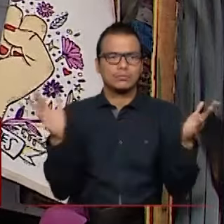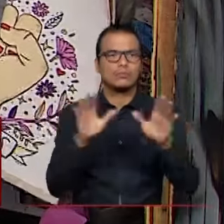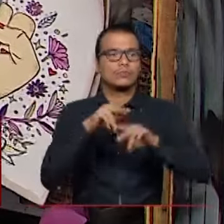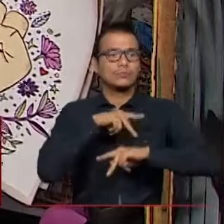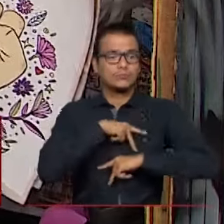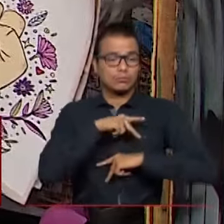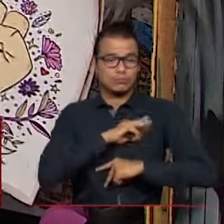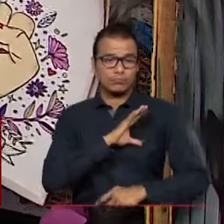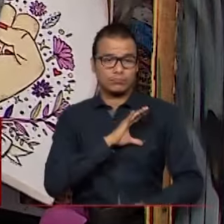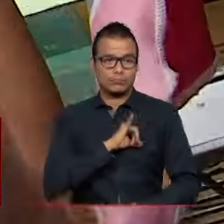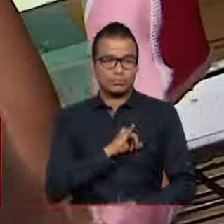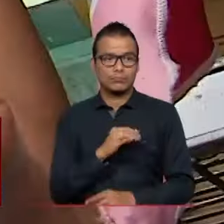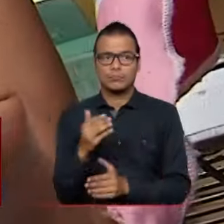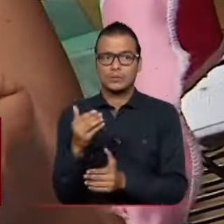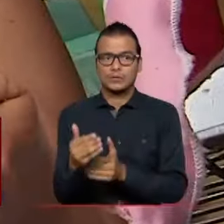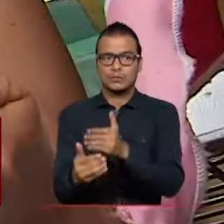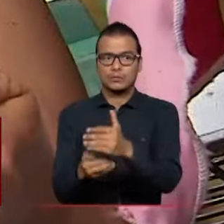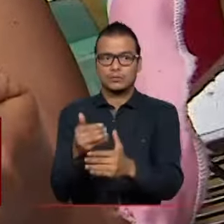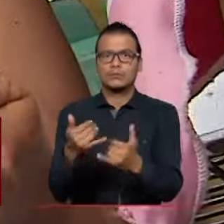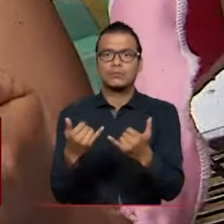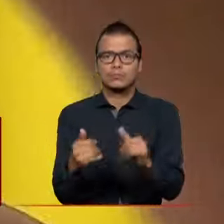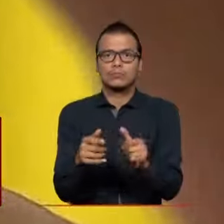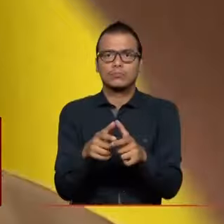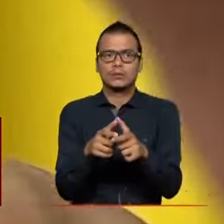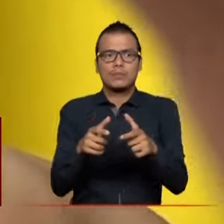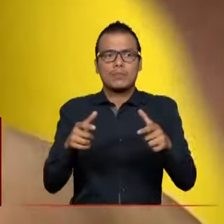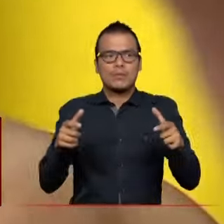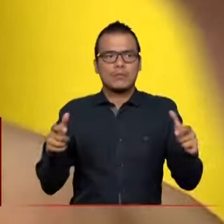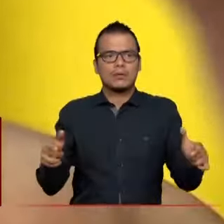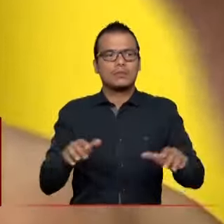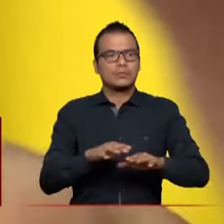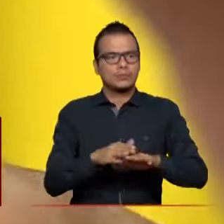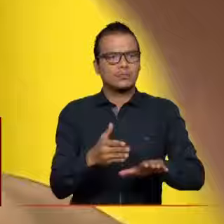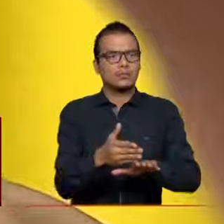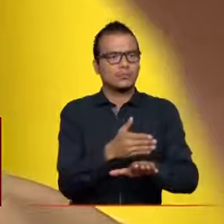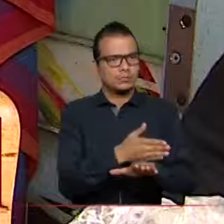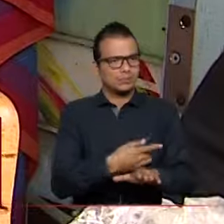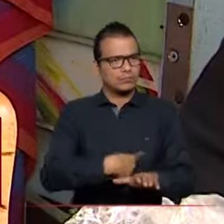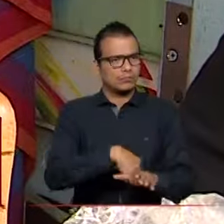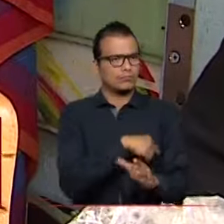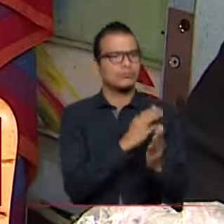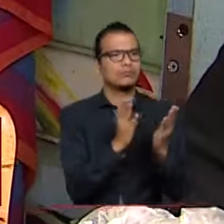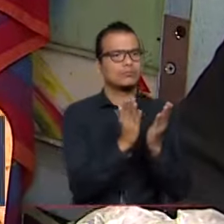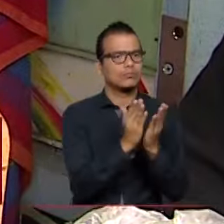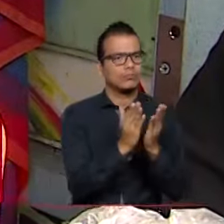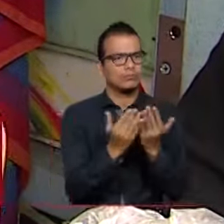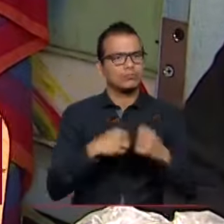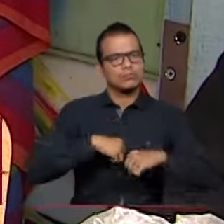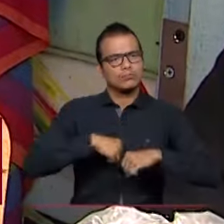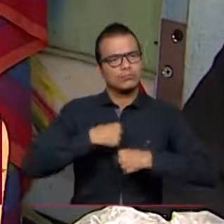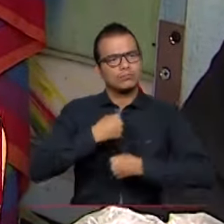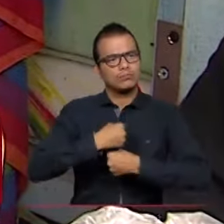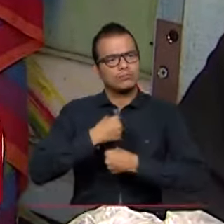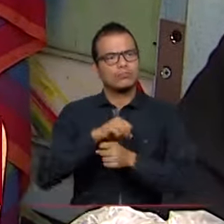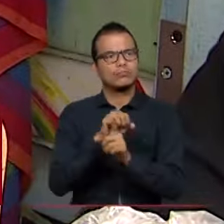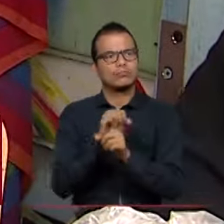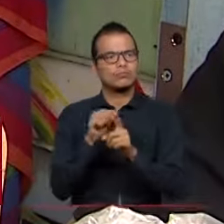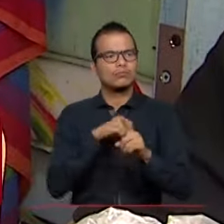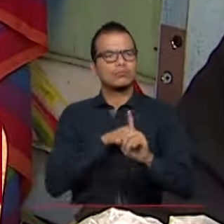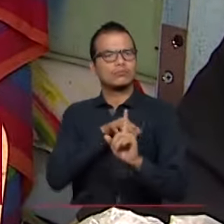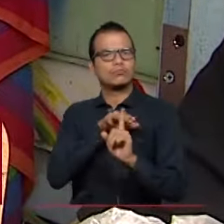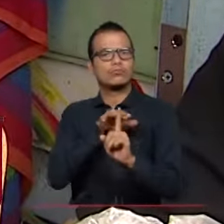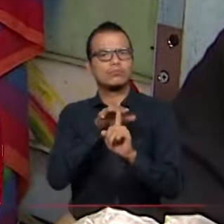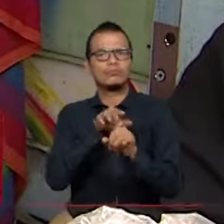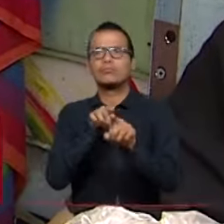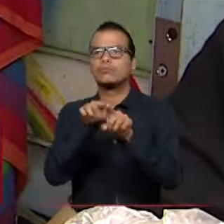ciudad. Hemos crecido, hemos estudiado, hemos hecho labor social, estamos haciendo labor social con ellos en los